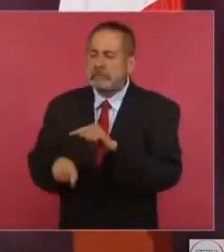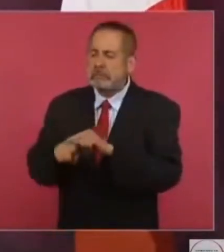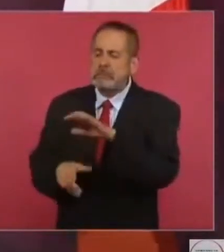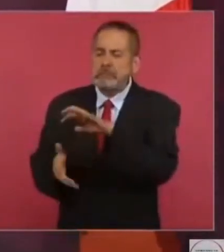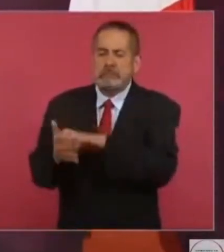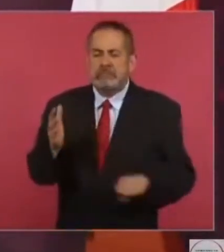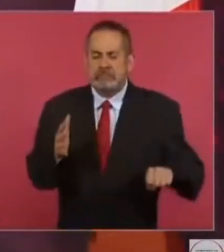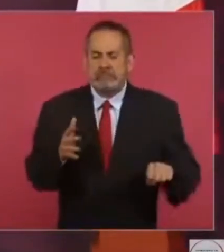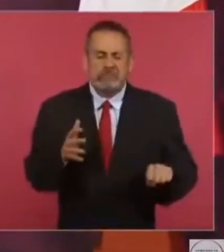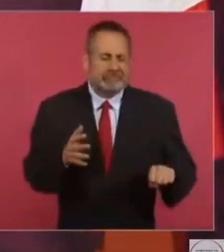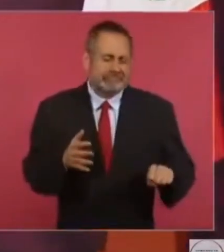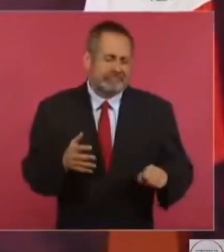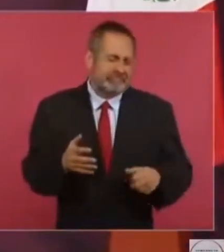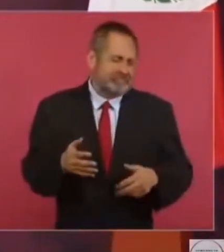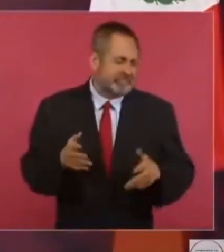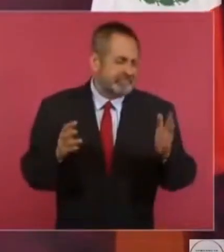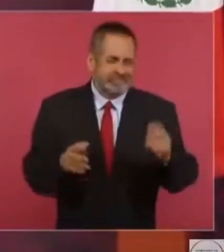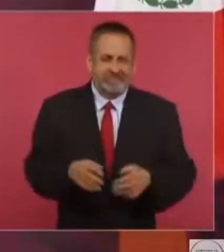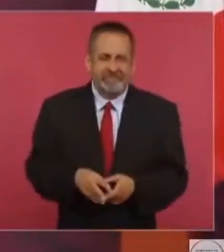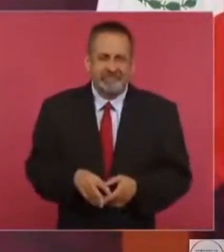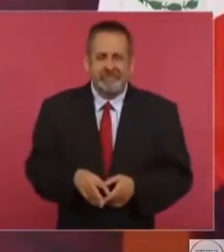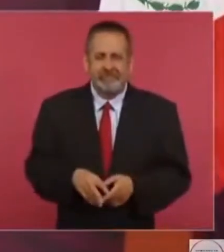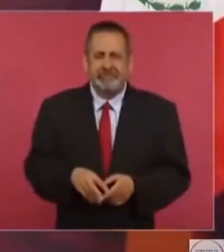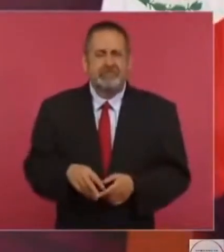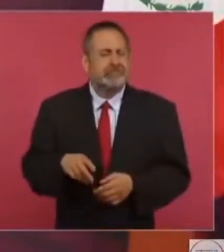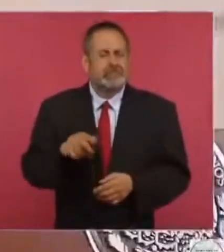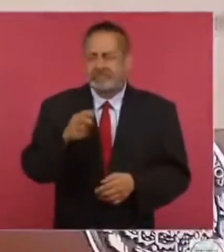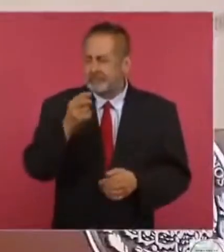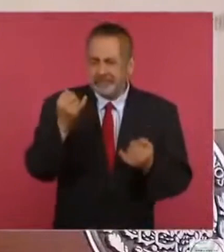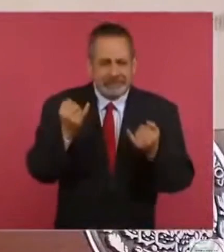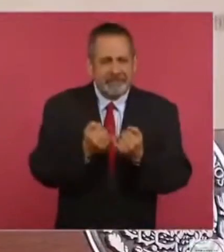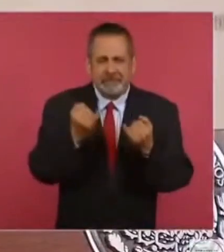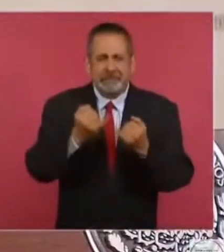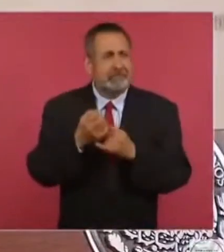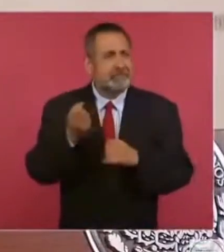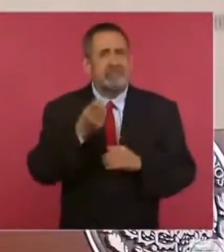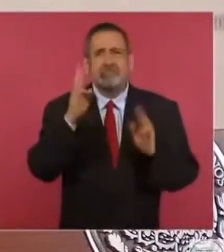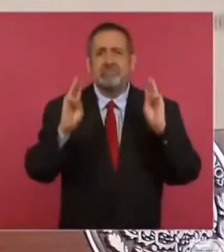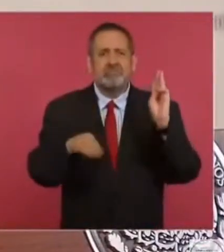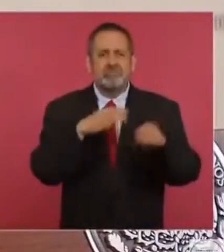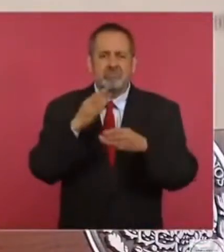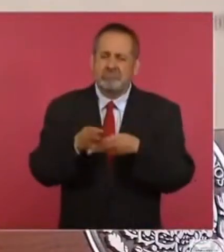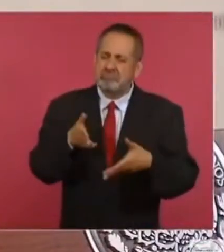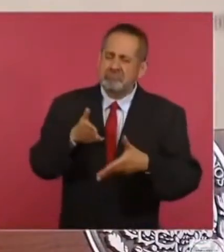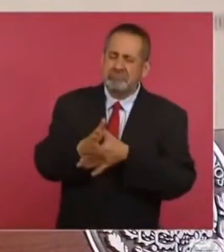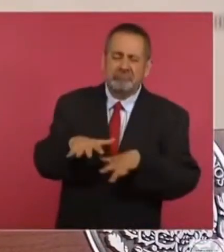Como sucede en todos los procesos de colonización,